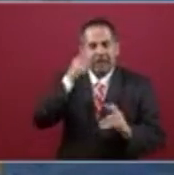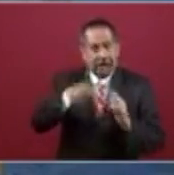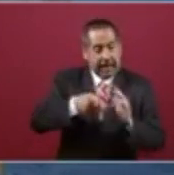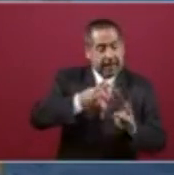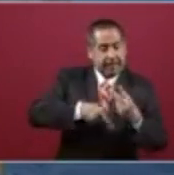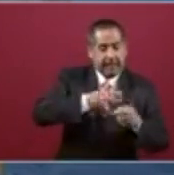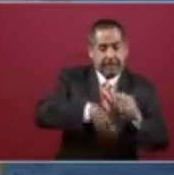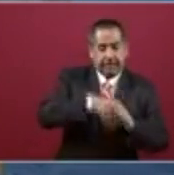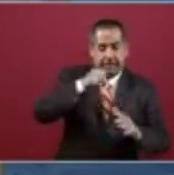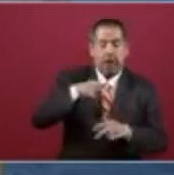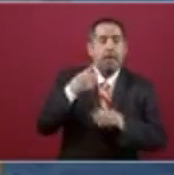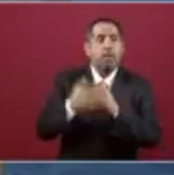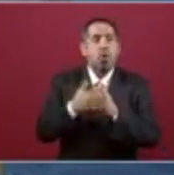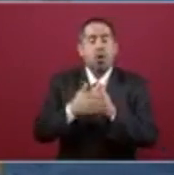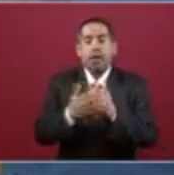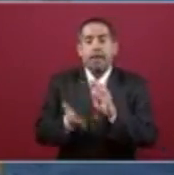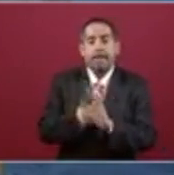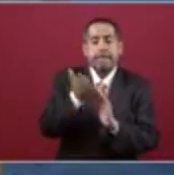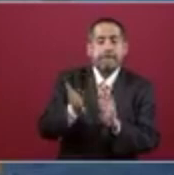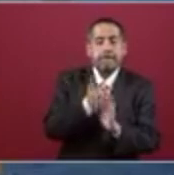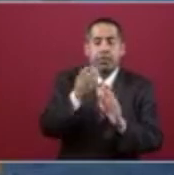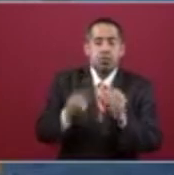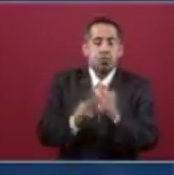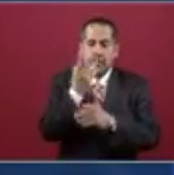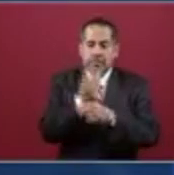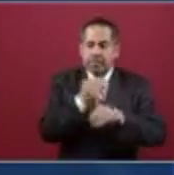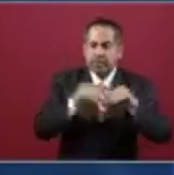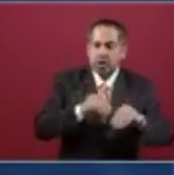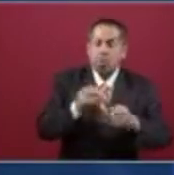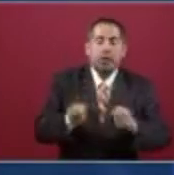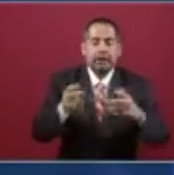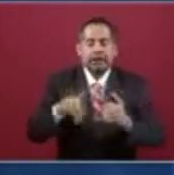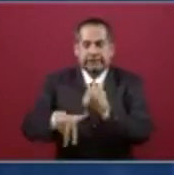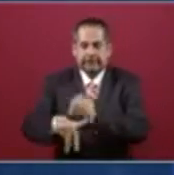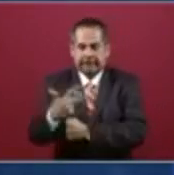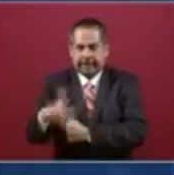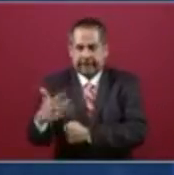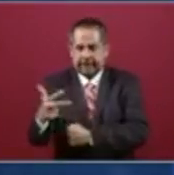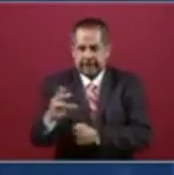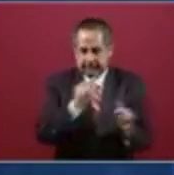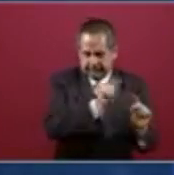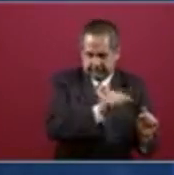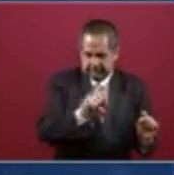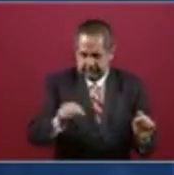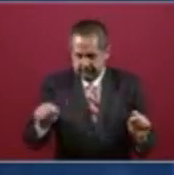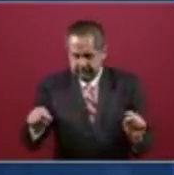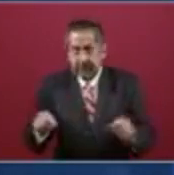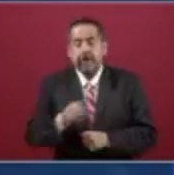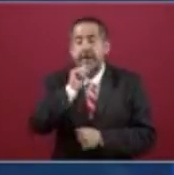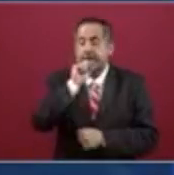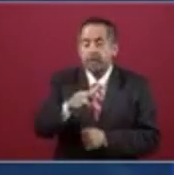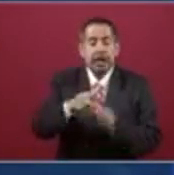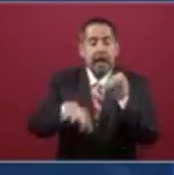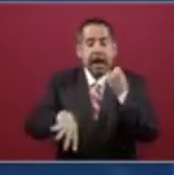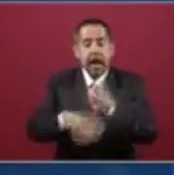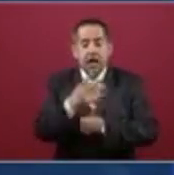construir 13. También la instalación de 14